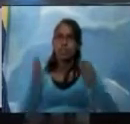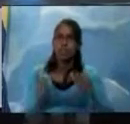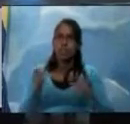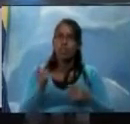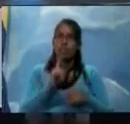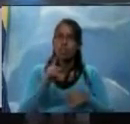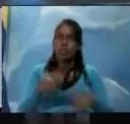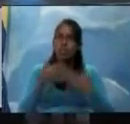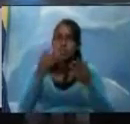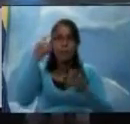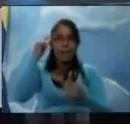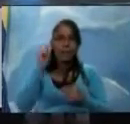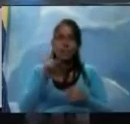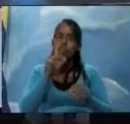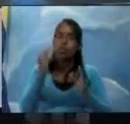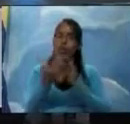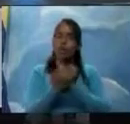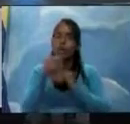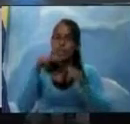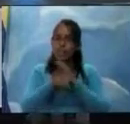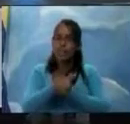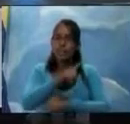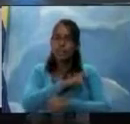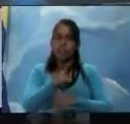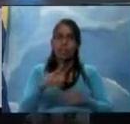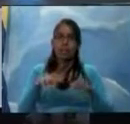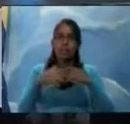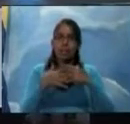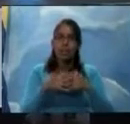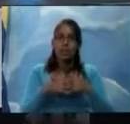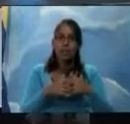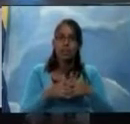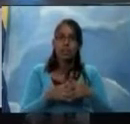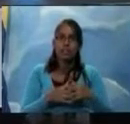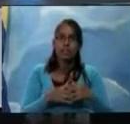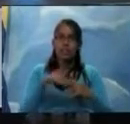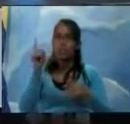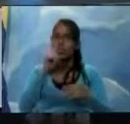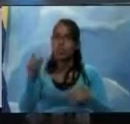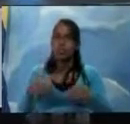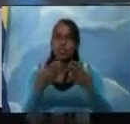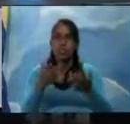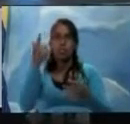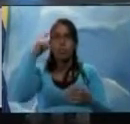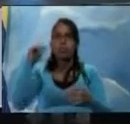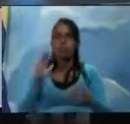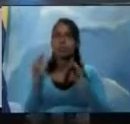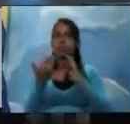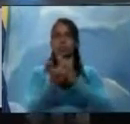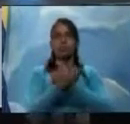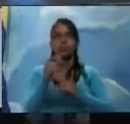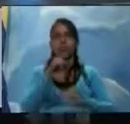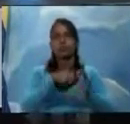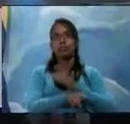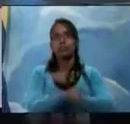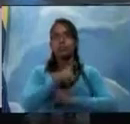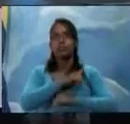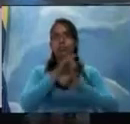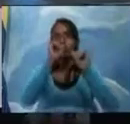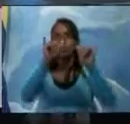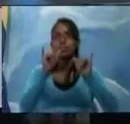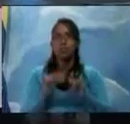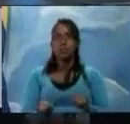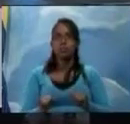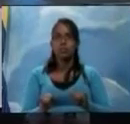te lo entregó para que tú lo guardes dentro del escaparate. No te lo dio para que lo escondas dentro de ti